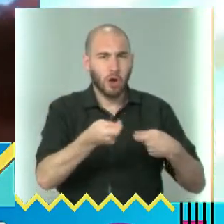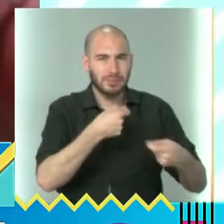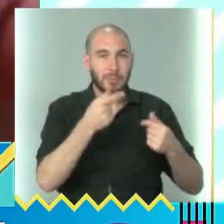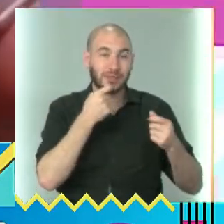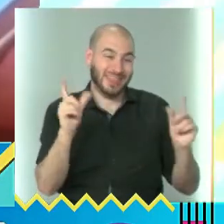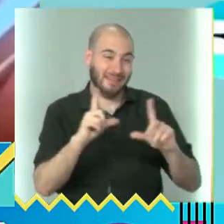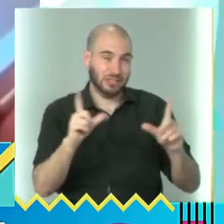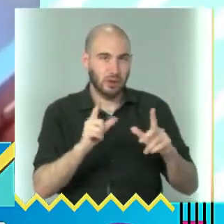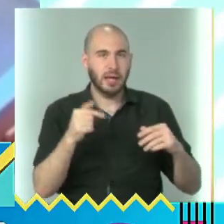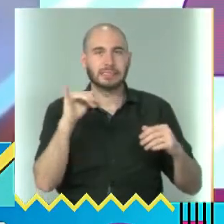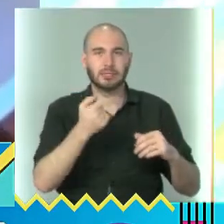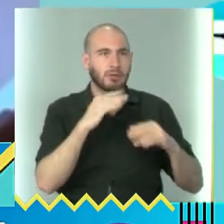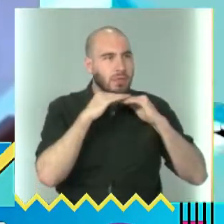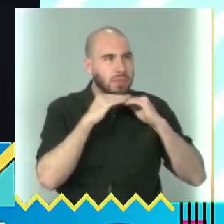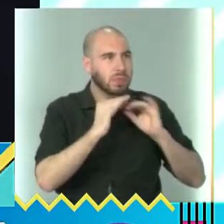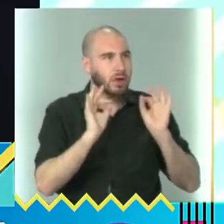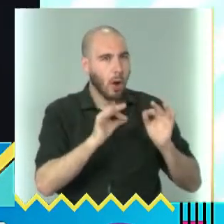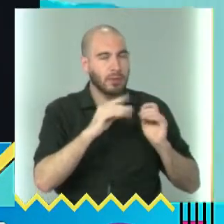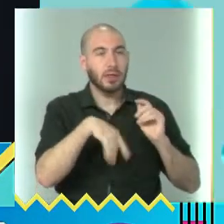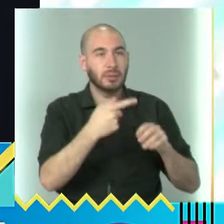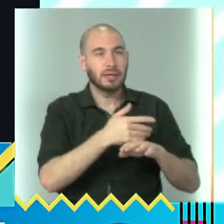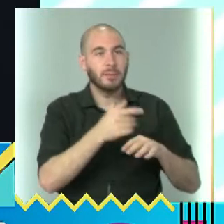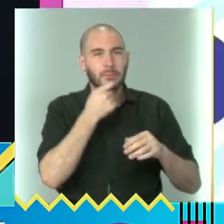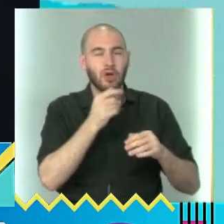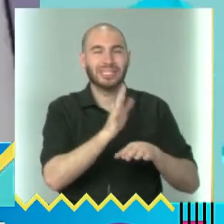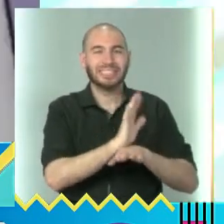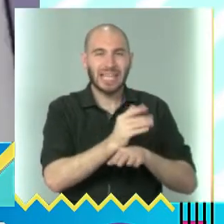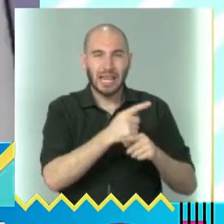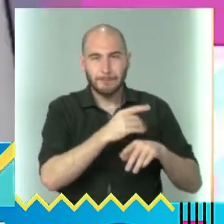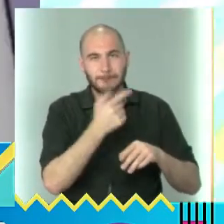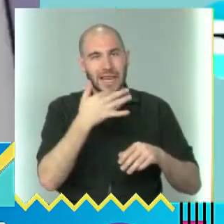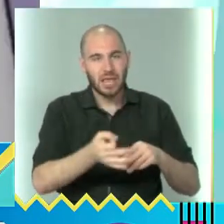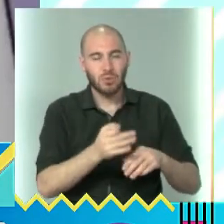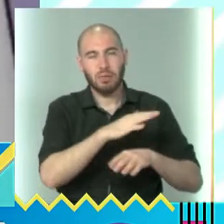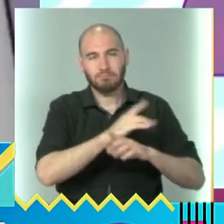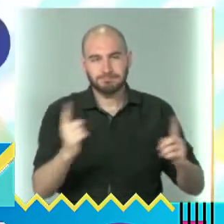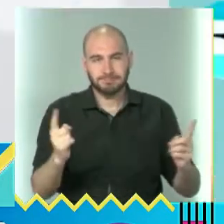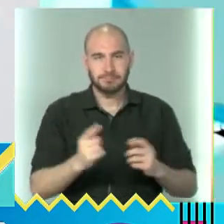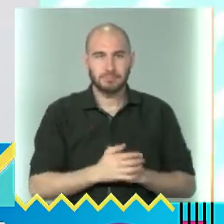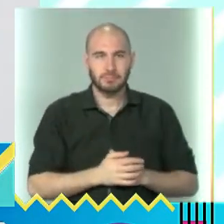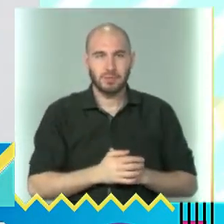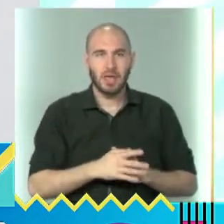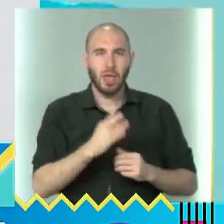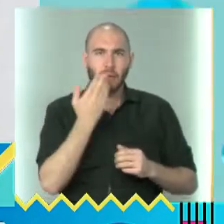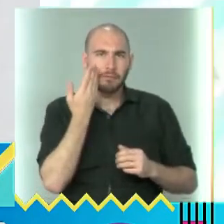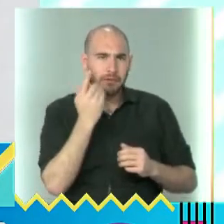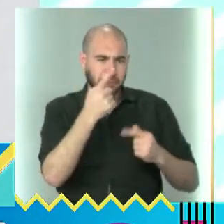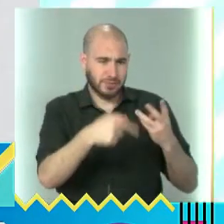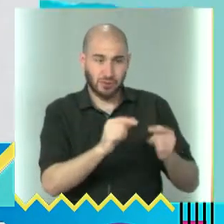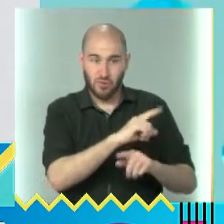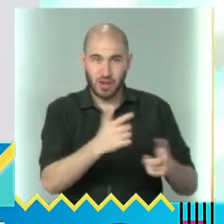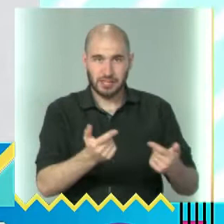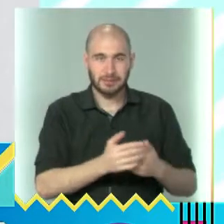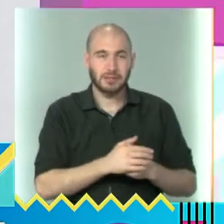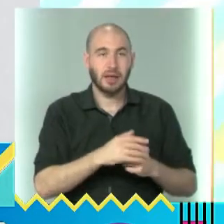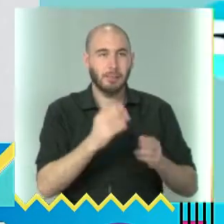de alguna forma, tenés que ver todo. Exacto. Para poder seguir viendo una serie o una película. Y bueno, es algo que con lo que las redes sociales no te va a pasar. Claro, es